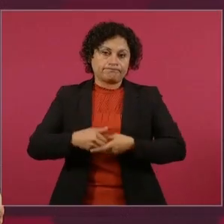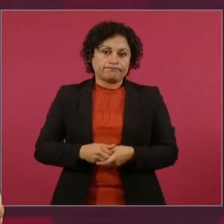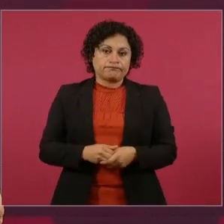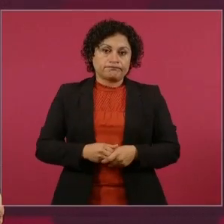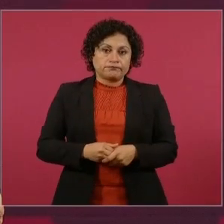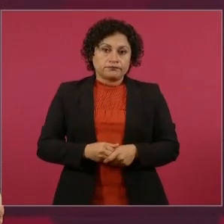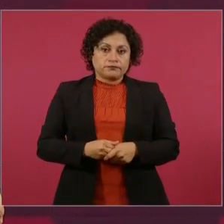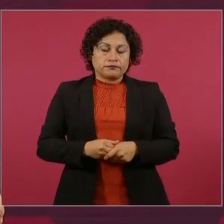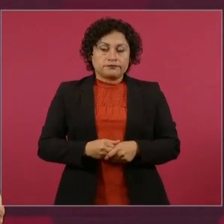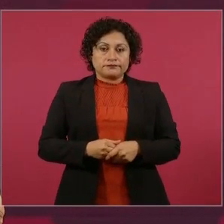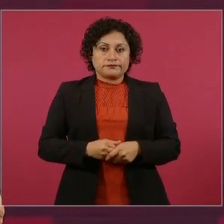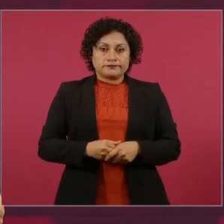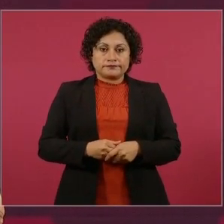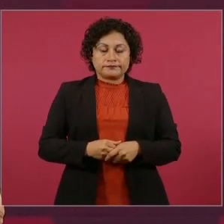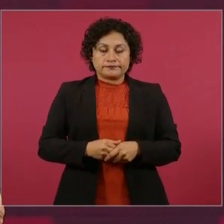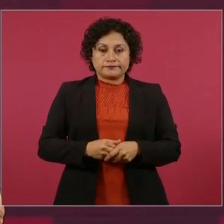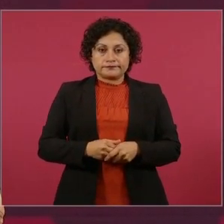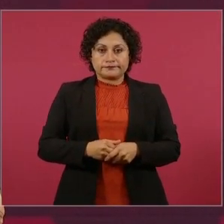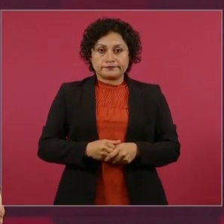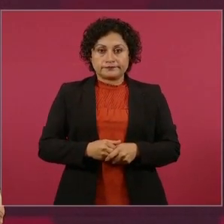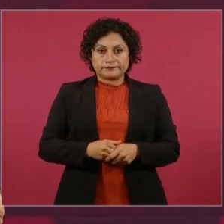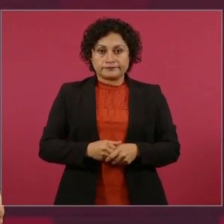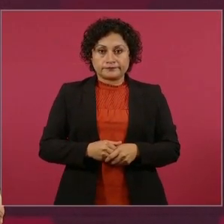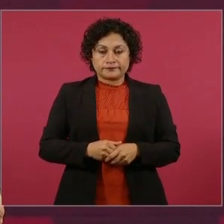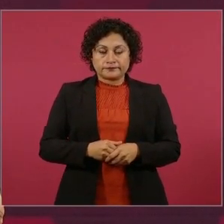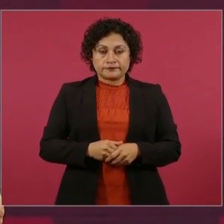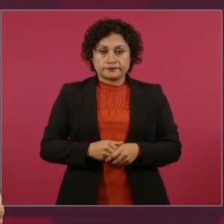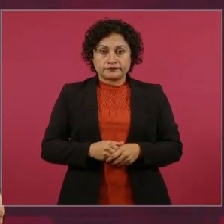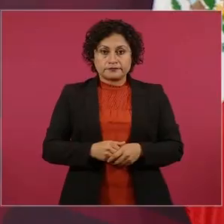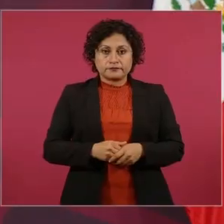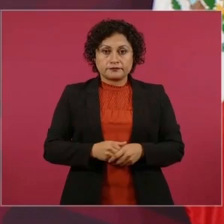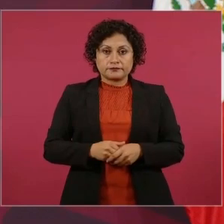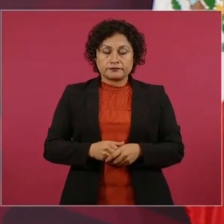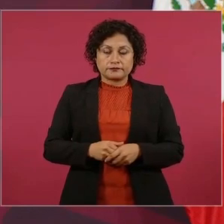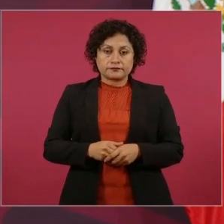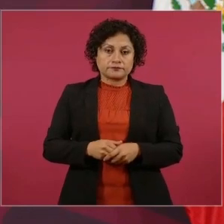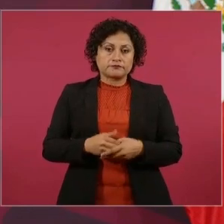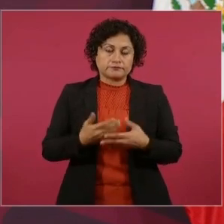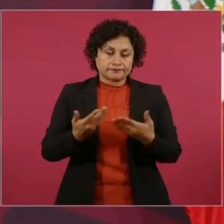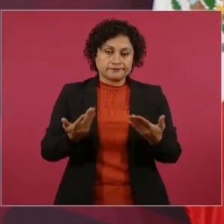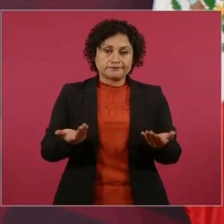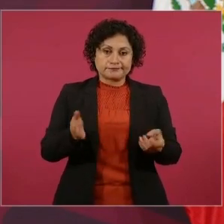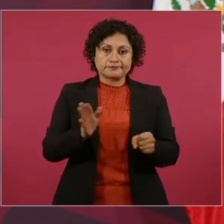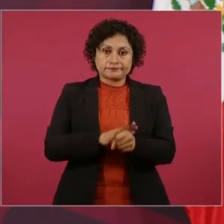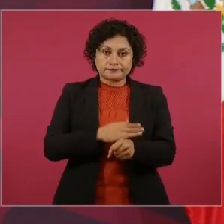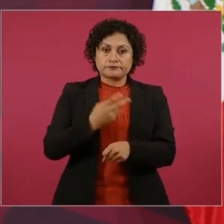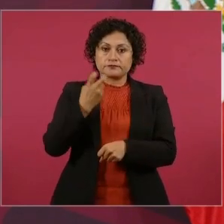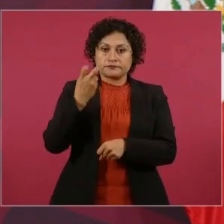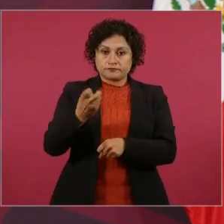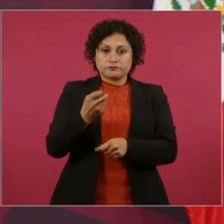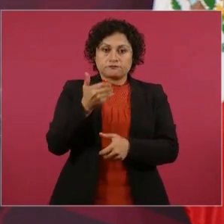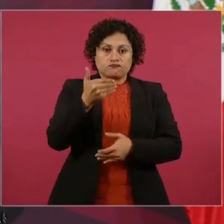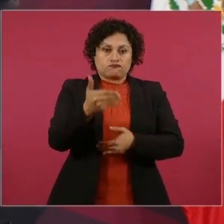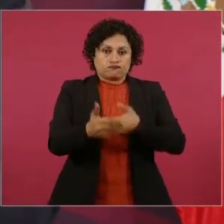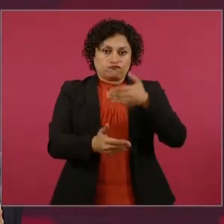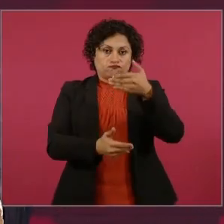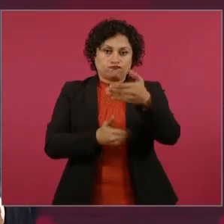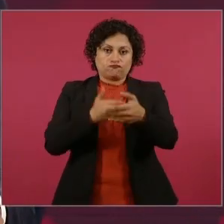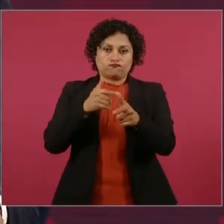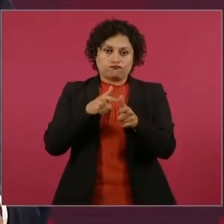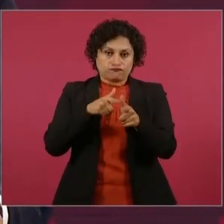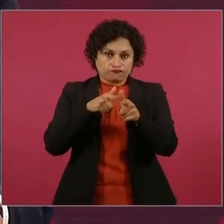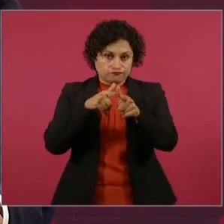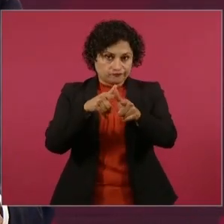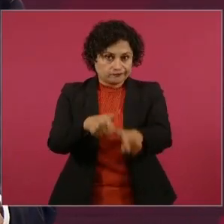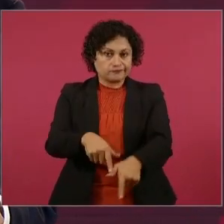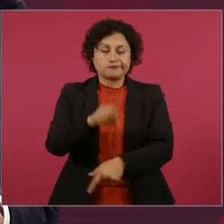ayudando entonces Eh sí se va avanzando y es un